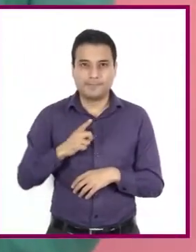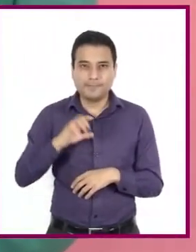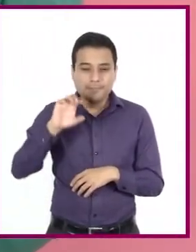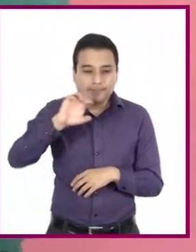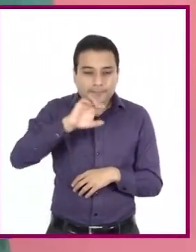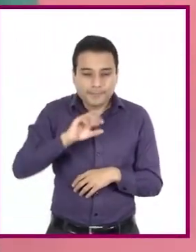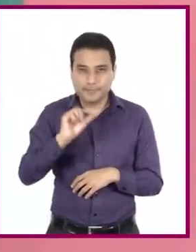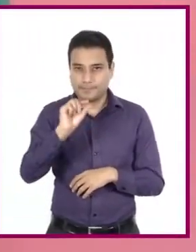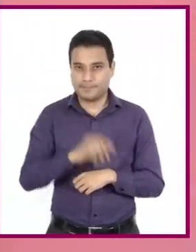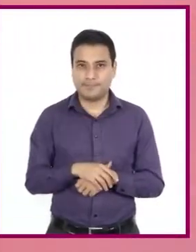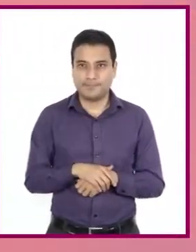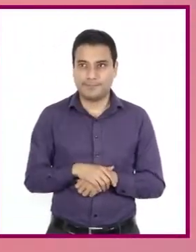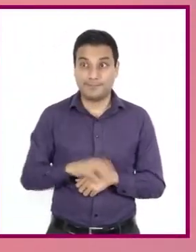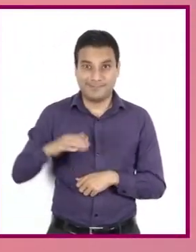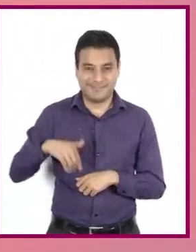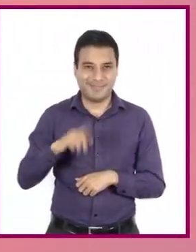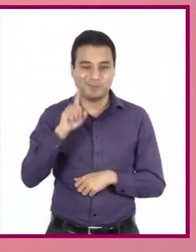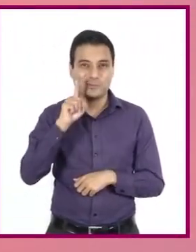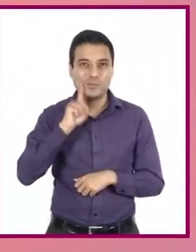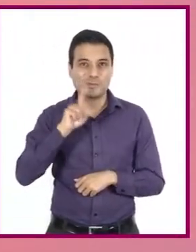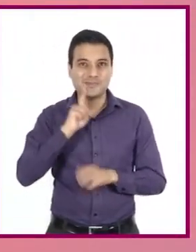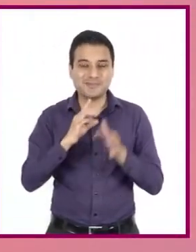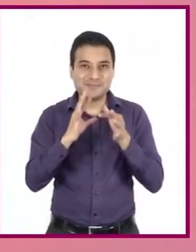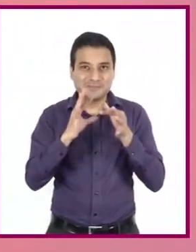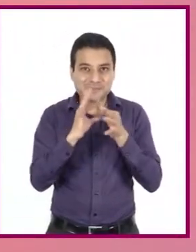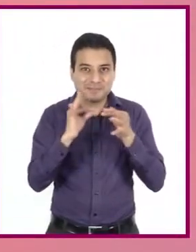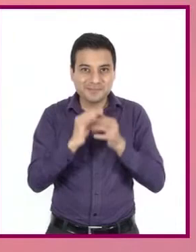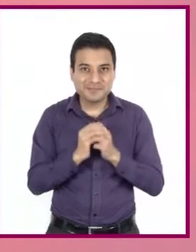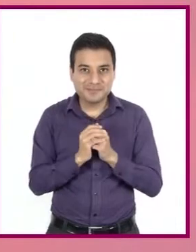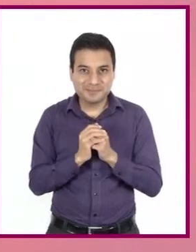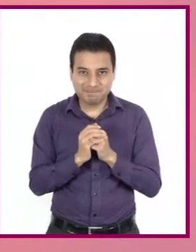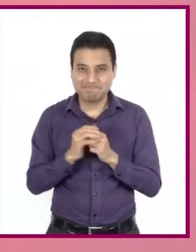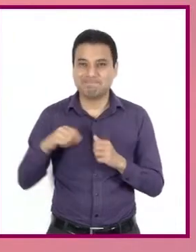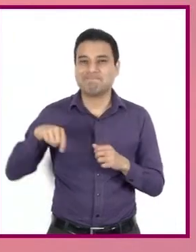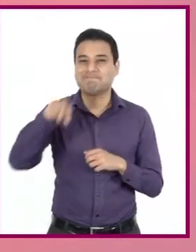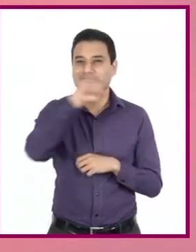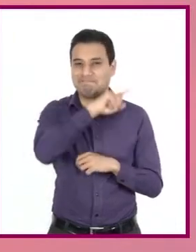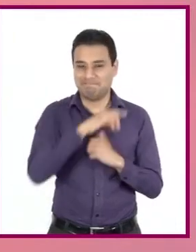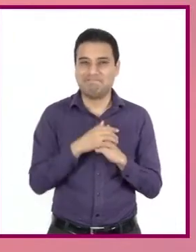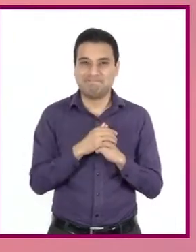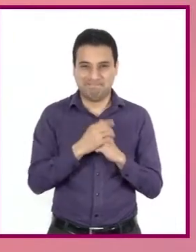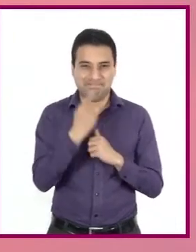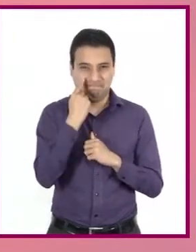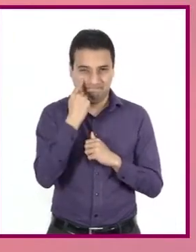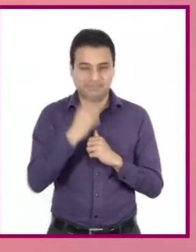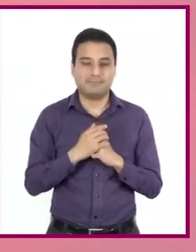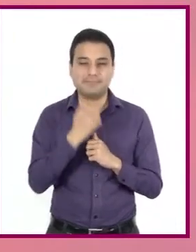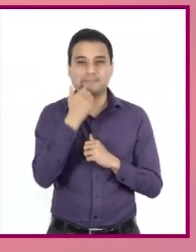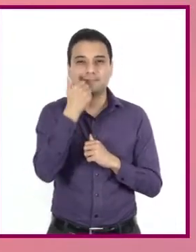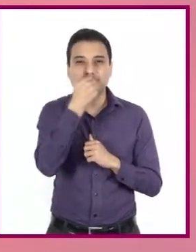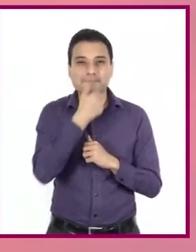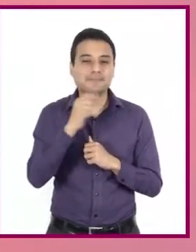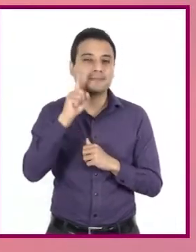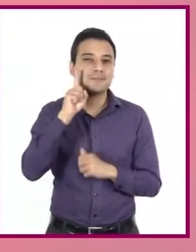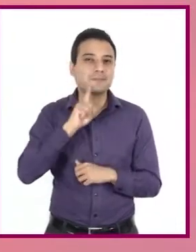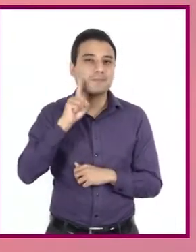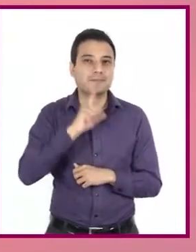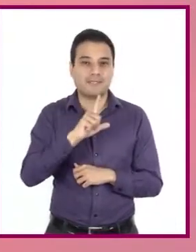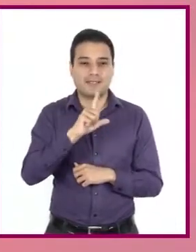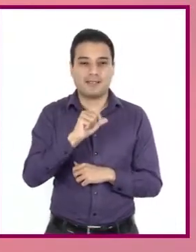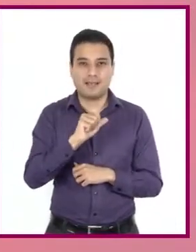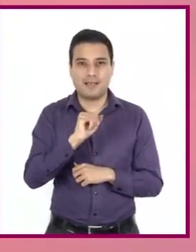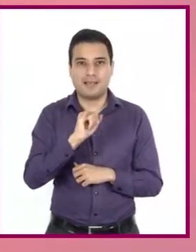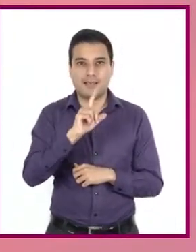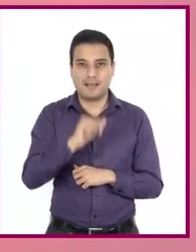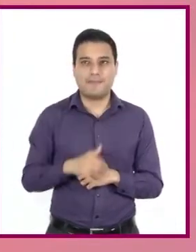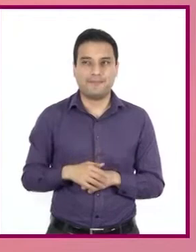Después de lo dicho por la doctora Garone, ahora podemos observar las imágenes que hizo la alumna Laila a partir del poema Impresión de La